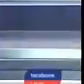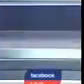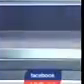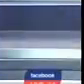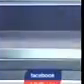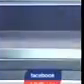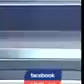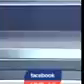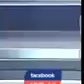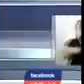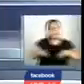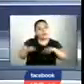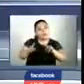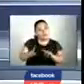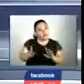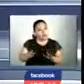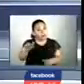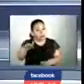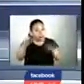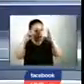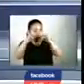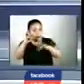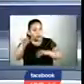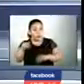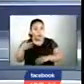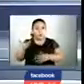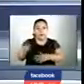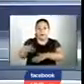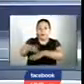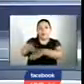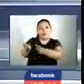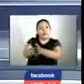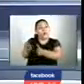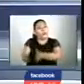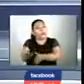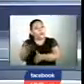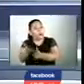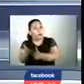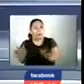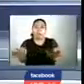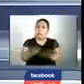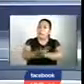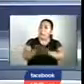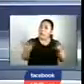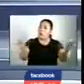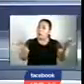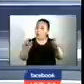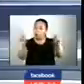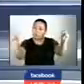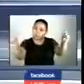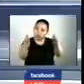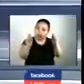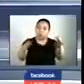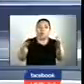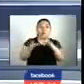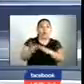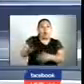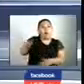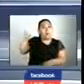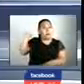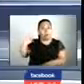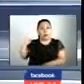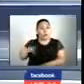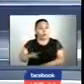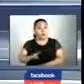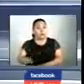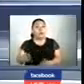Continuamos con más información en esta noche de jueves. La instalación de la nueva asamblea legislativa será sin acto protocolario, a diferencia de otros periodos. Además,